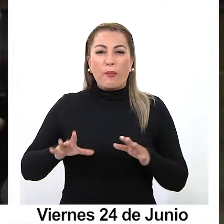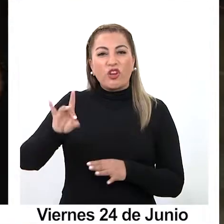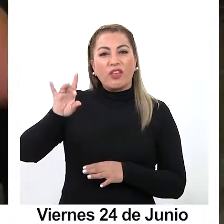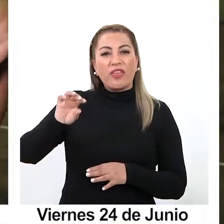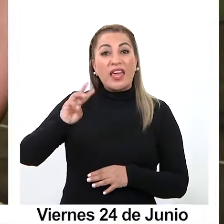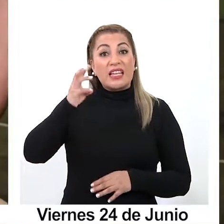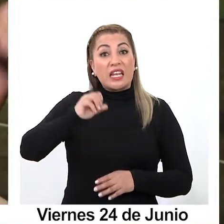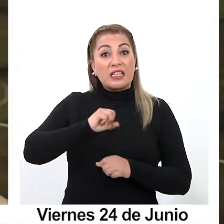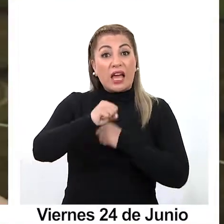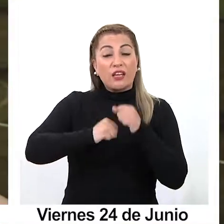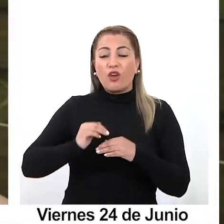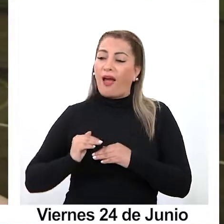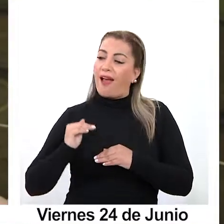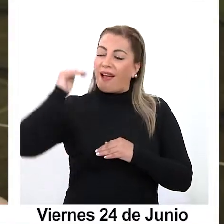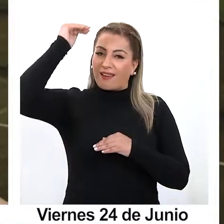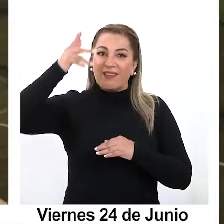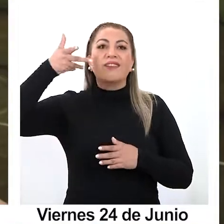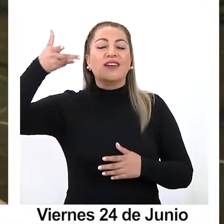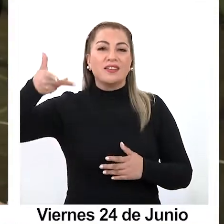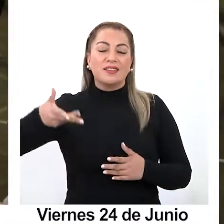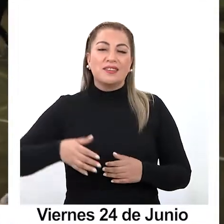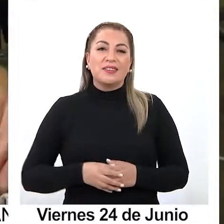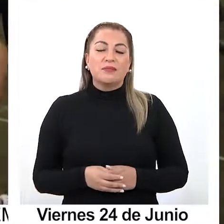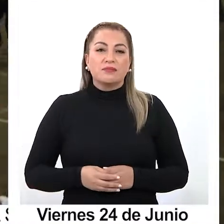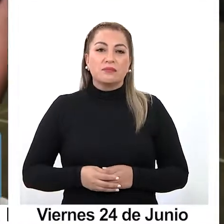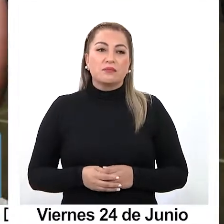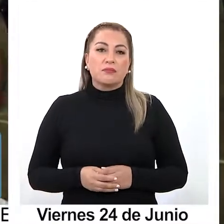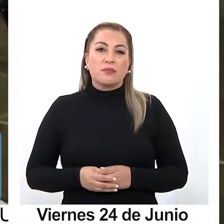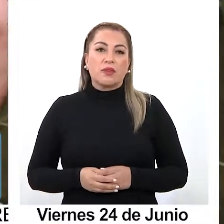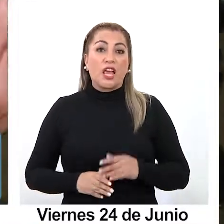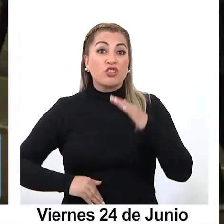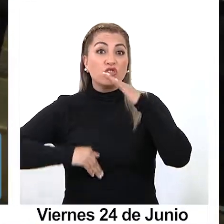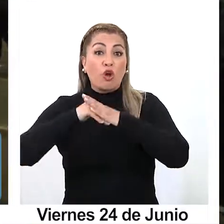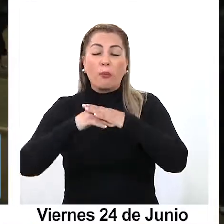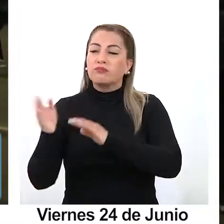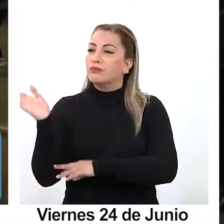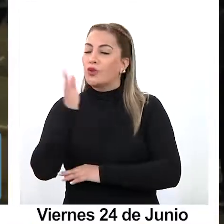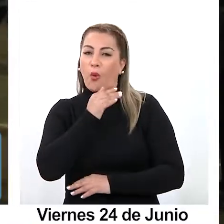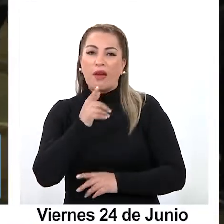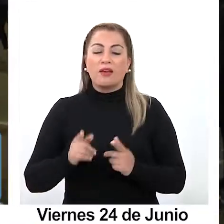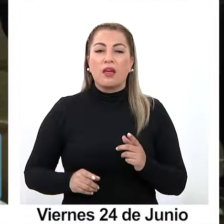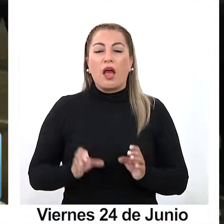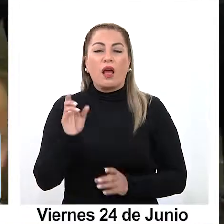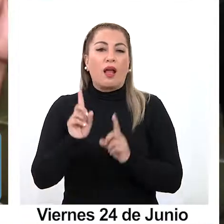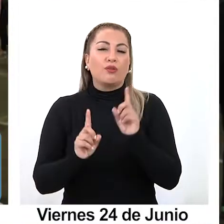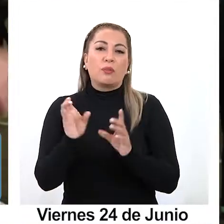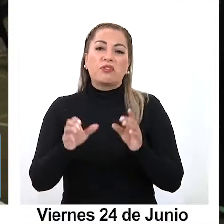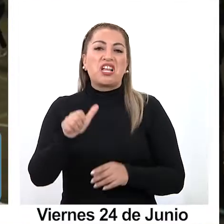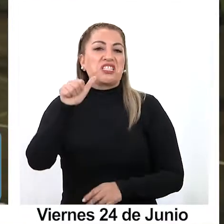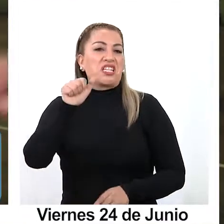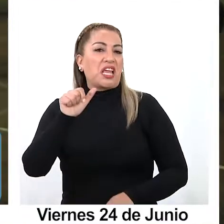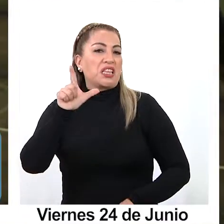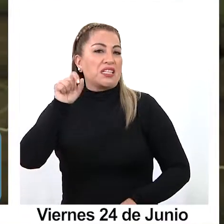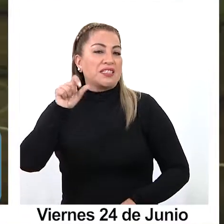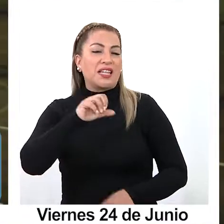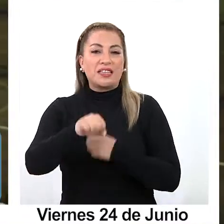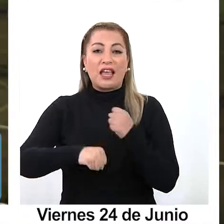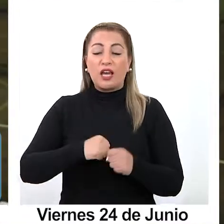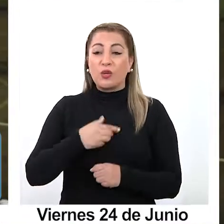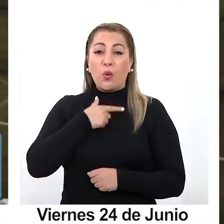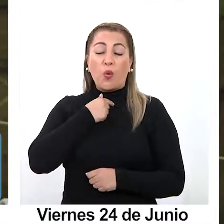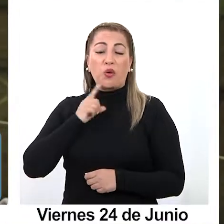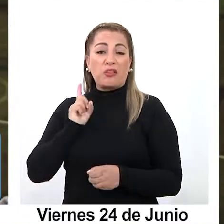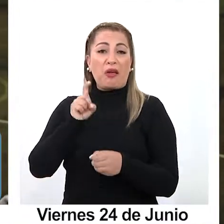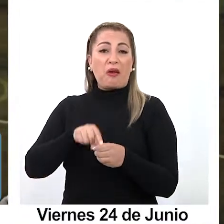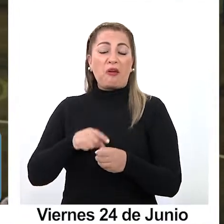Promedio de edad de 30 hacia arriba. Entonces, bueno, y tope, no hay tope de edad. O sea, siempre hay llegado personas 60, 70 años que al